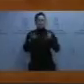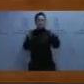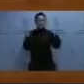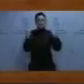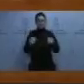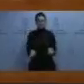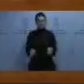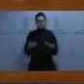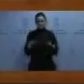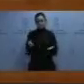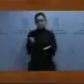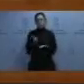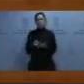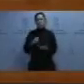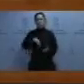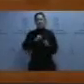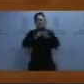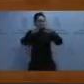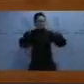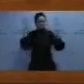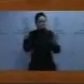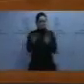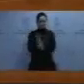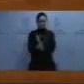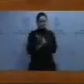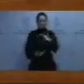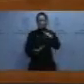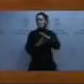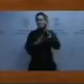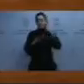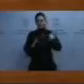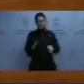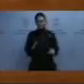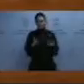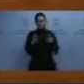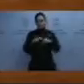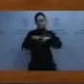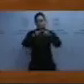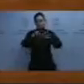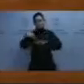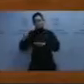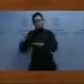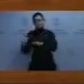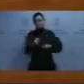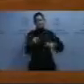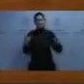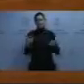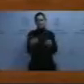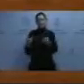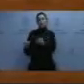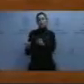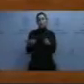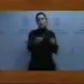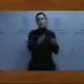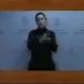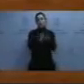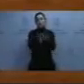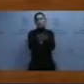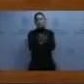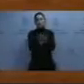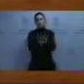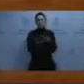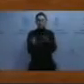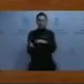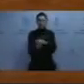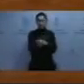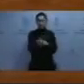Nuestra apuesta ha sido siempre meridianamente clara: paralización inmediata, auditoría externa, revisión 1 a 1 de todos los expedientes, aplicación